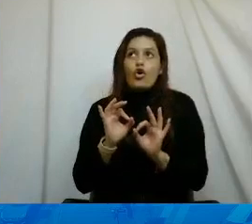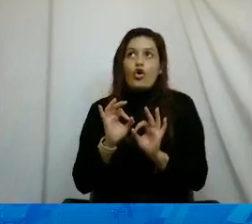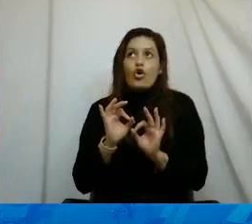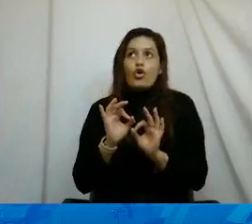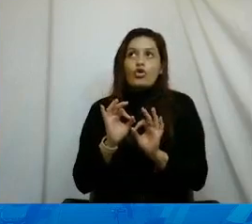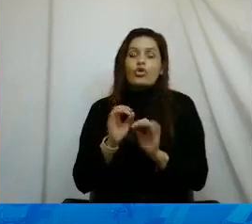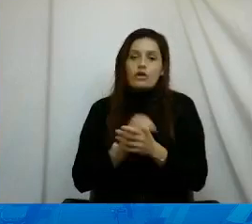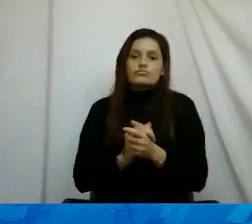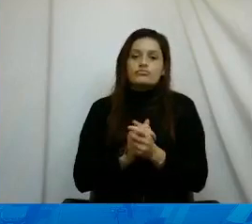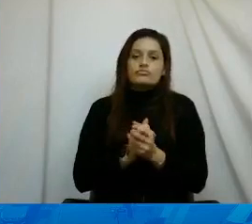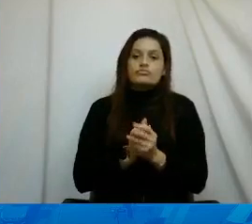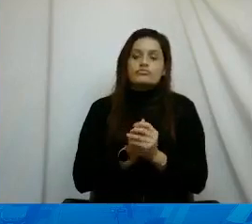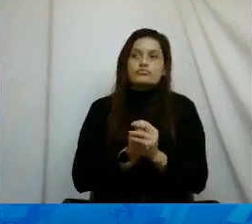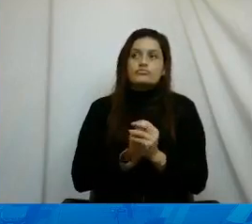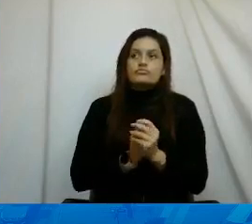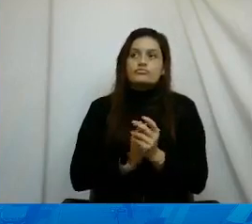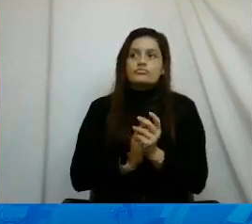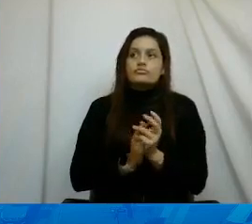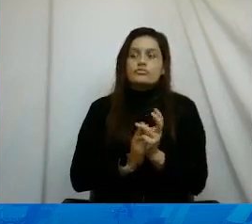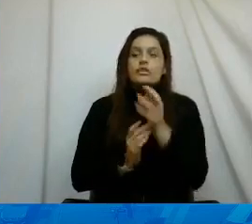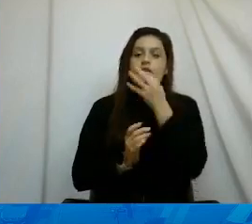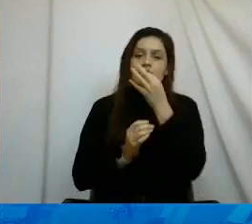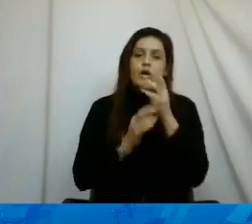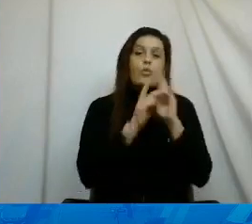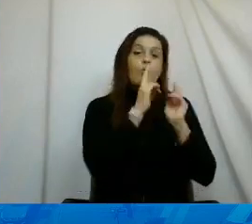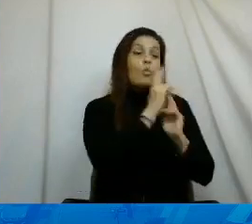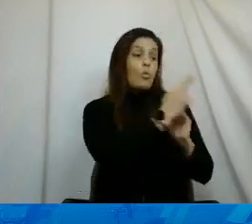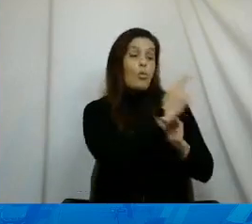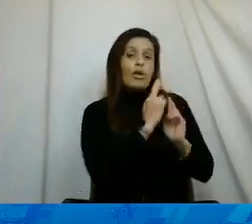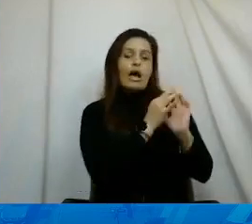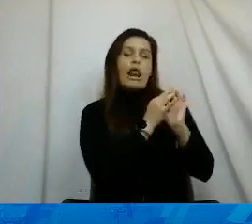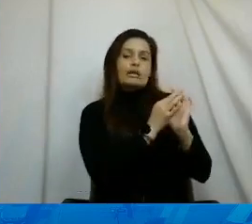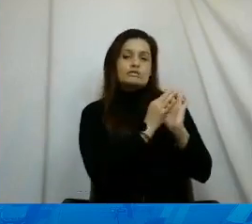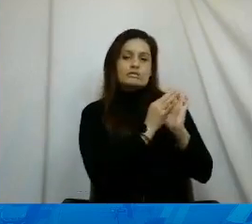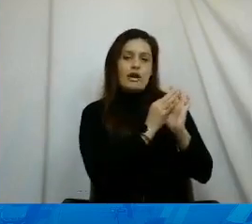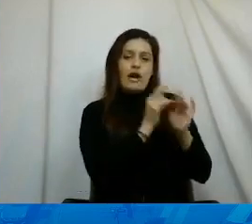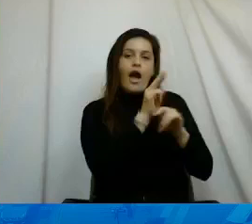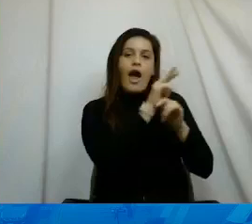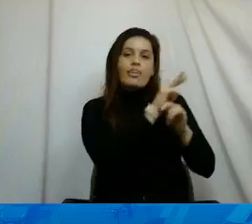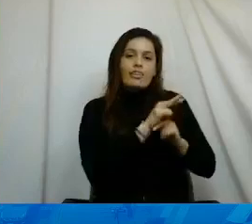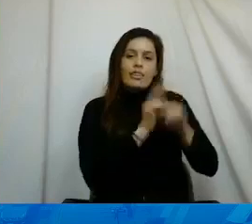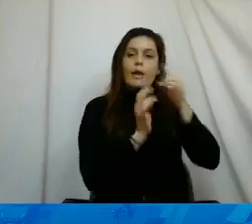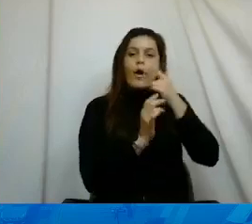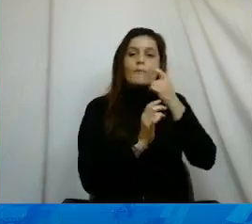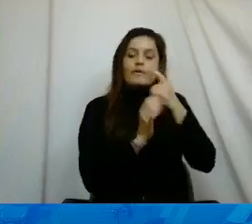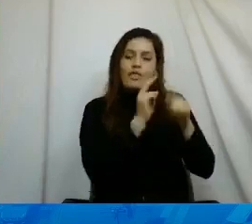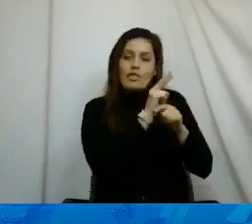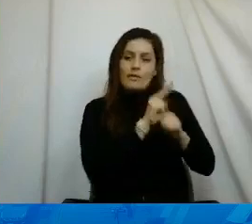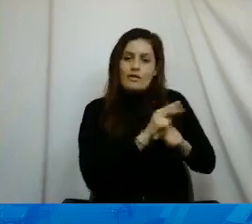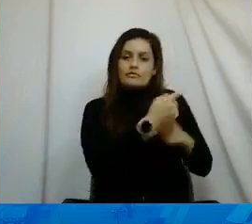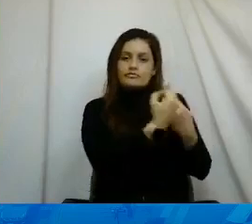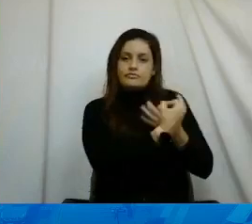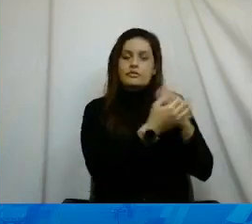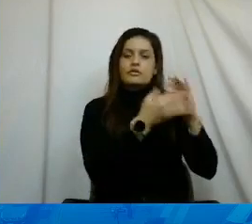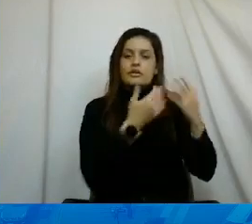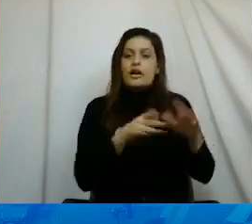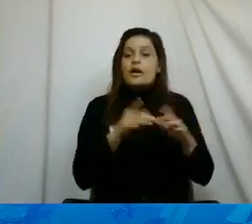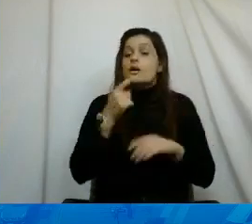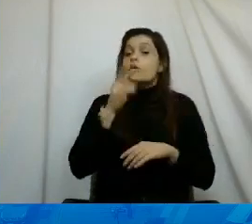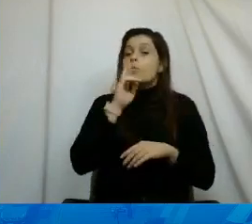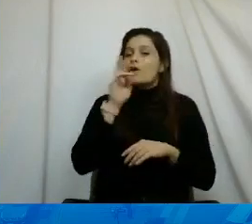Claro. Gracias, administrador. En relación a CGE,